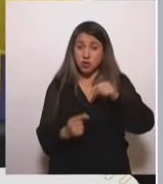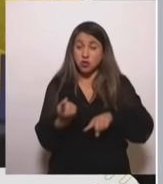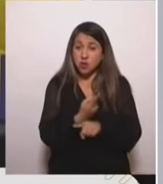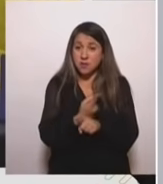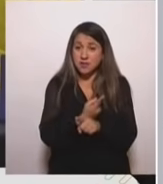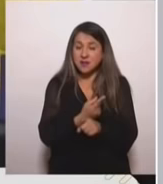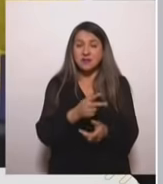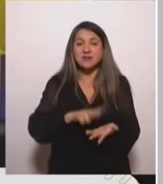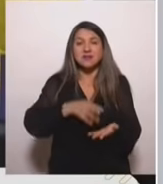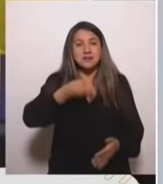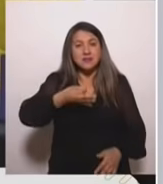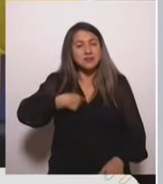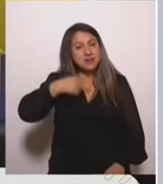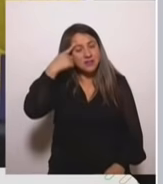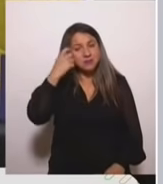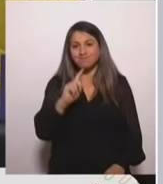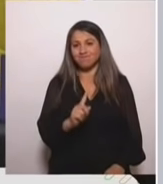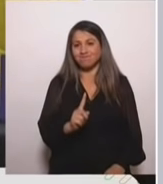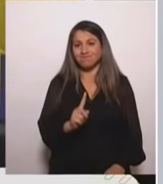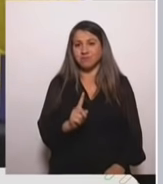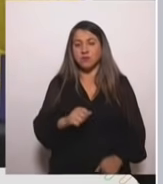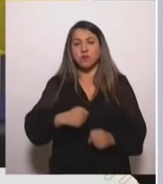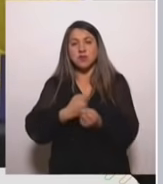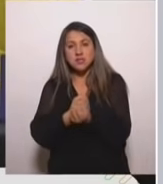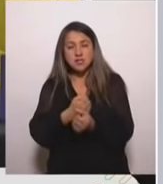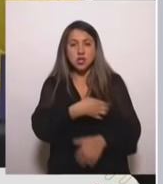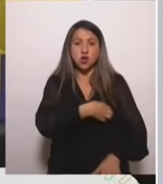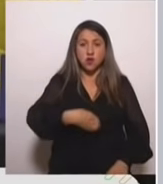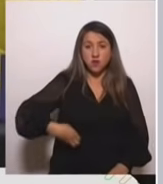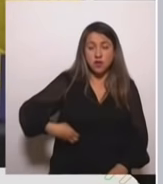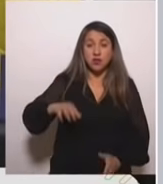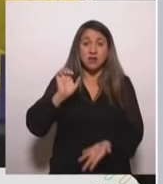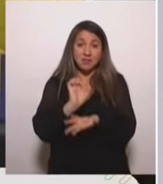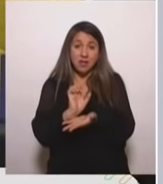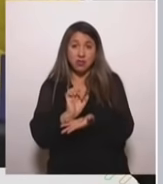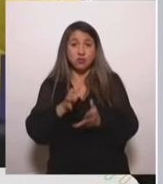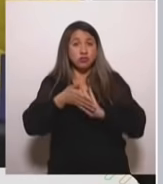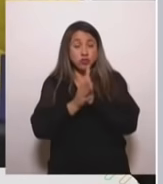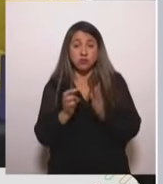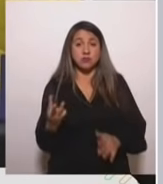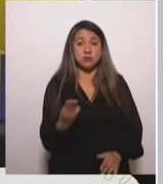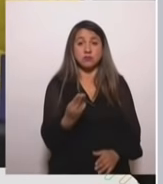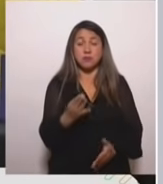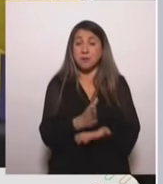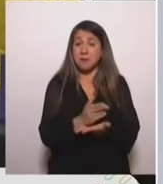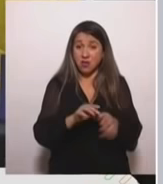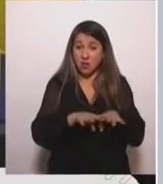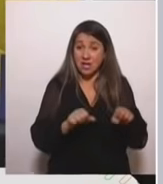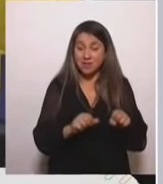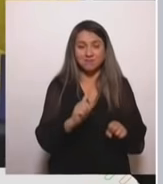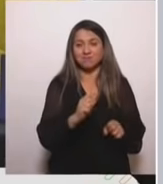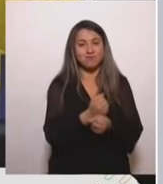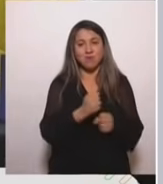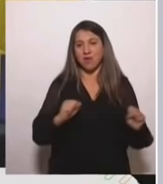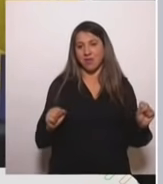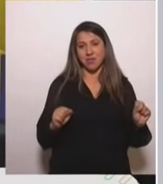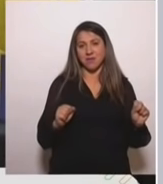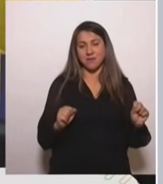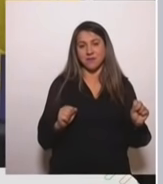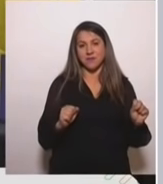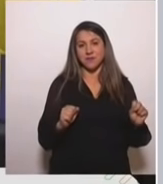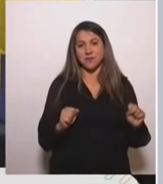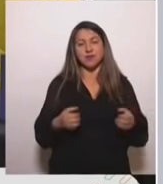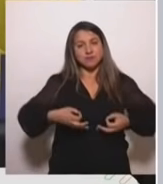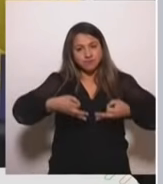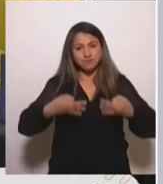Plaza Dignidad. En esos casos, indudablemente podemos tener una apreciación de que la justicia es violenta, pero ocurre